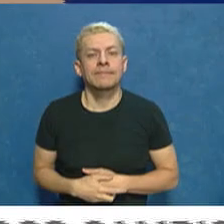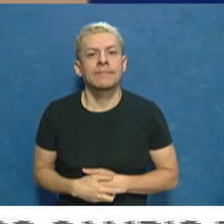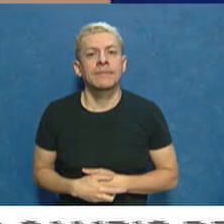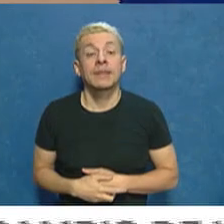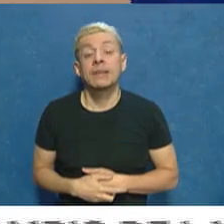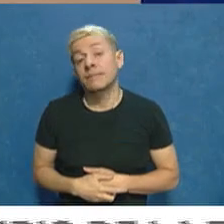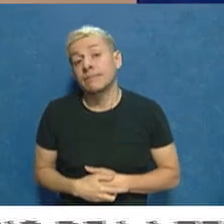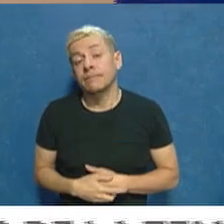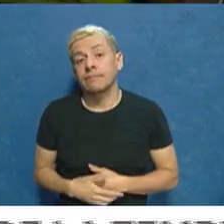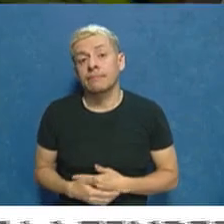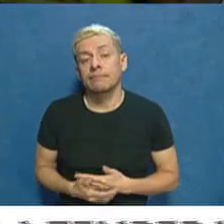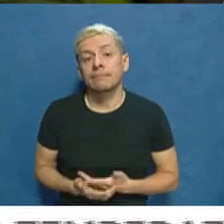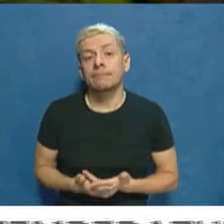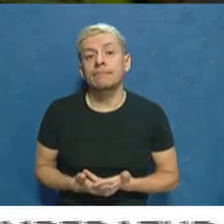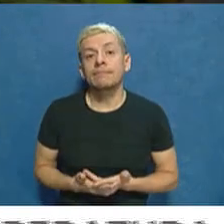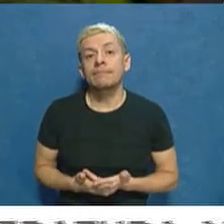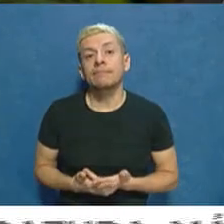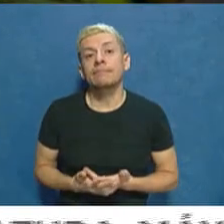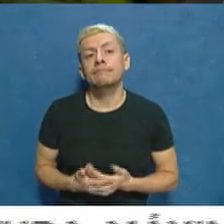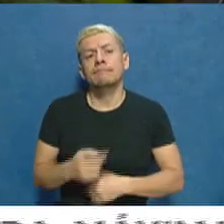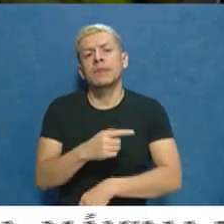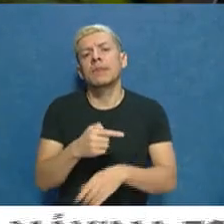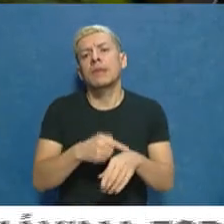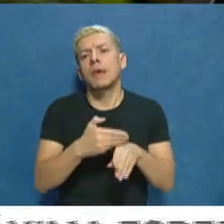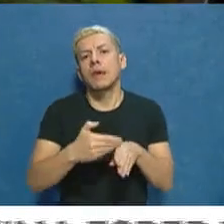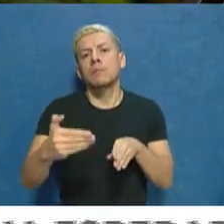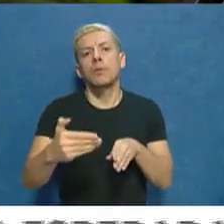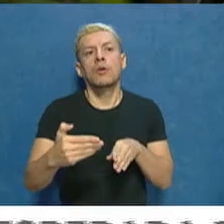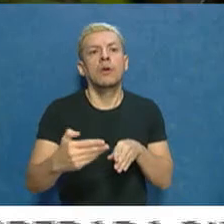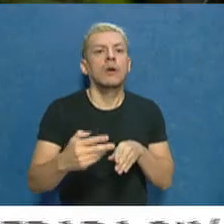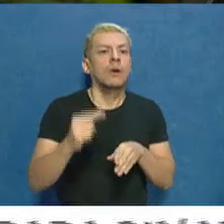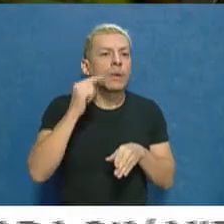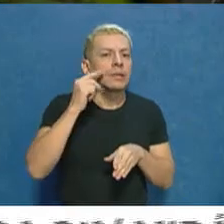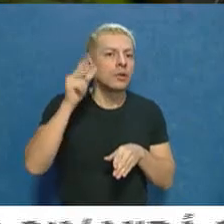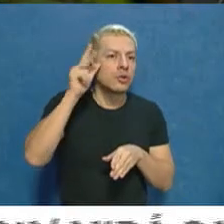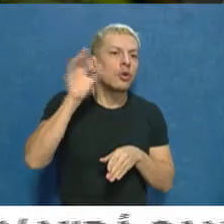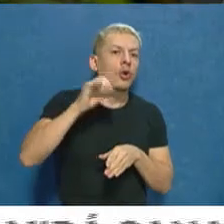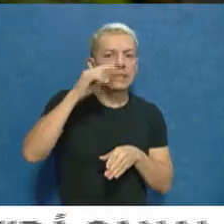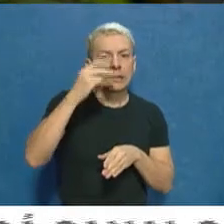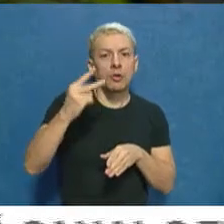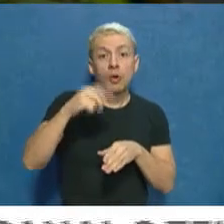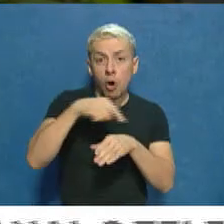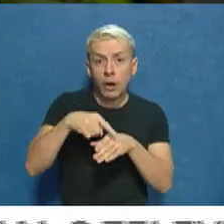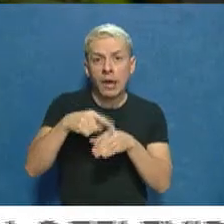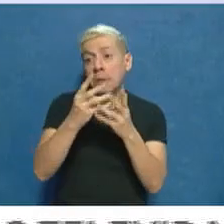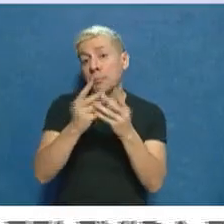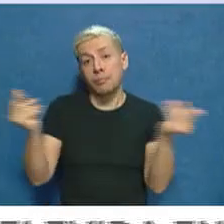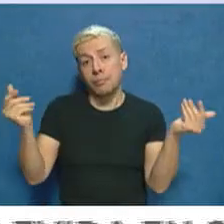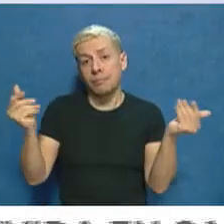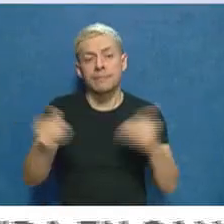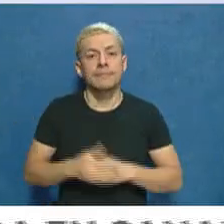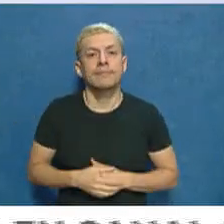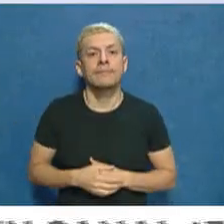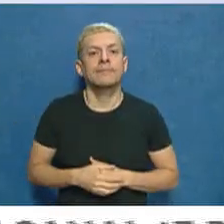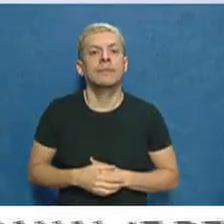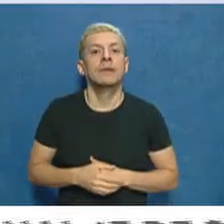que es sintomatología que permaneció durante 48, 72 horas y desaparece luego posteriormente. Los